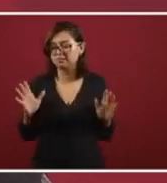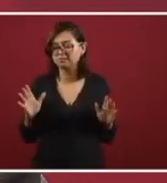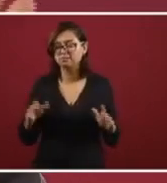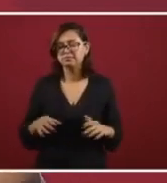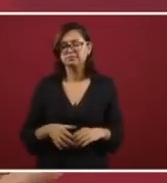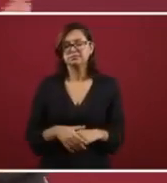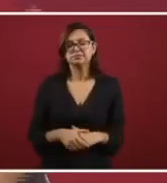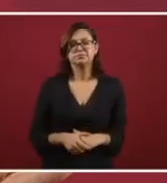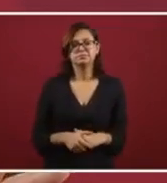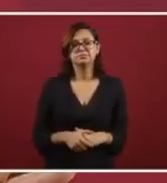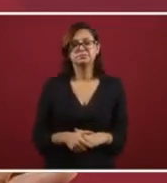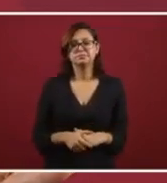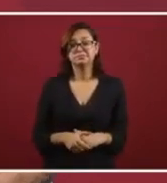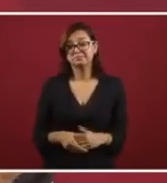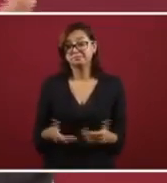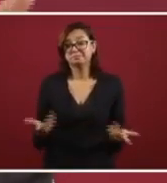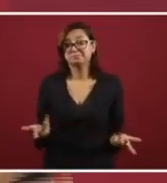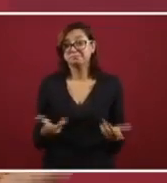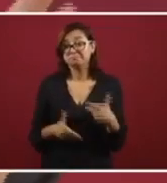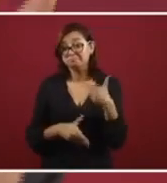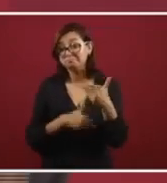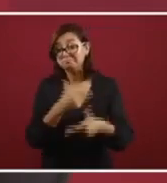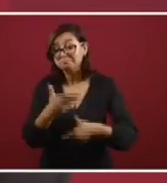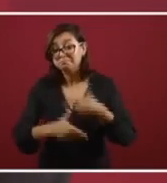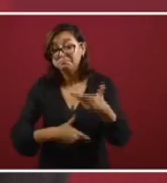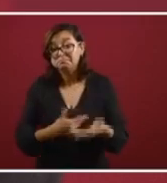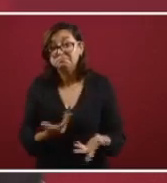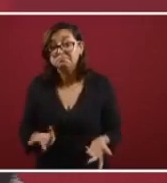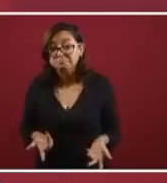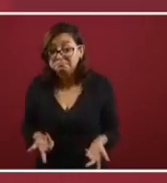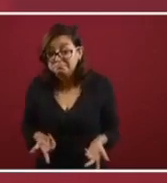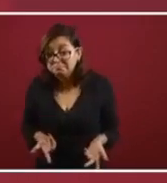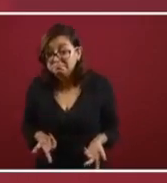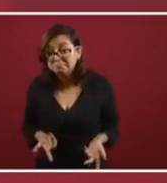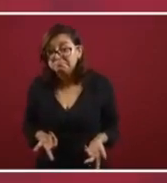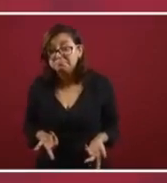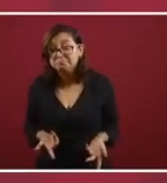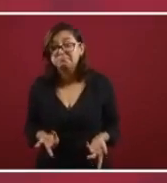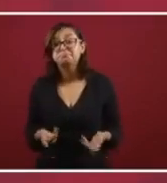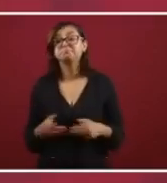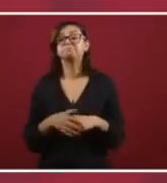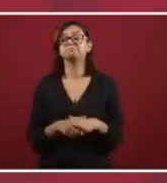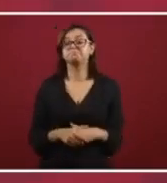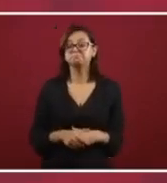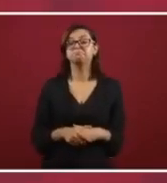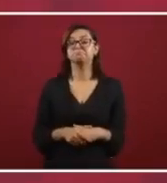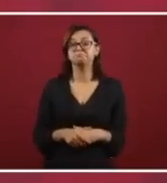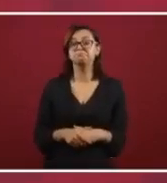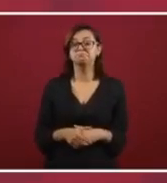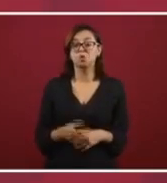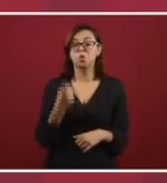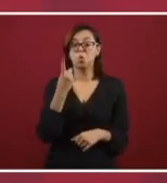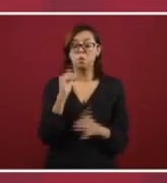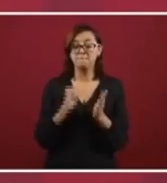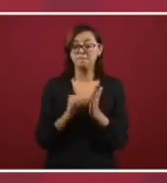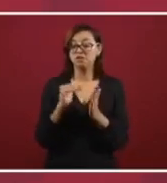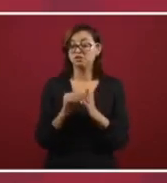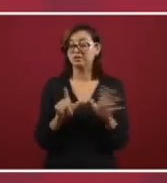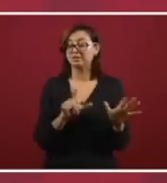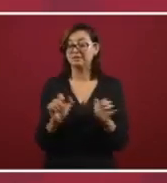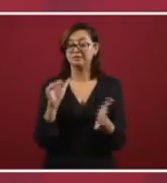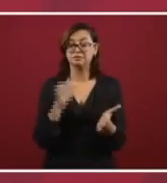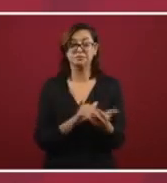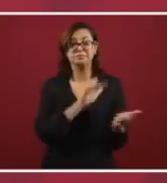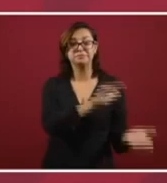y resultó que nos dejaron un millón setecientos mil barriles diarios